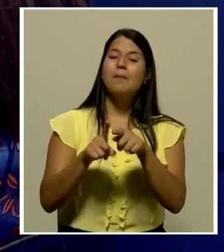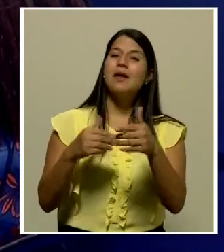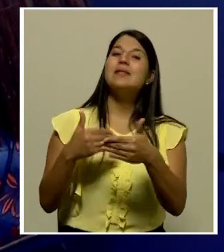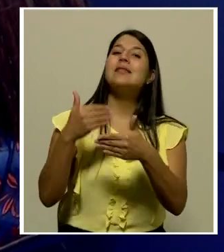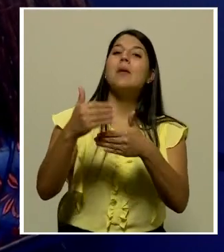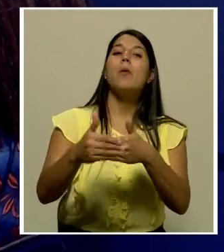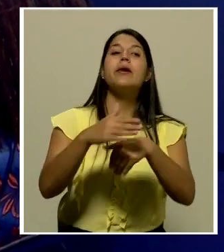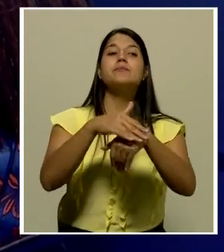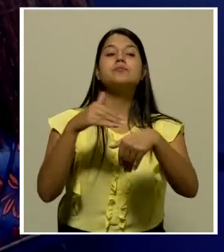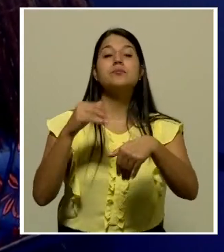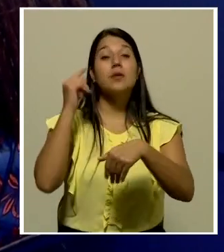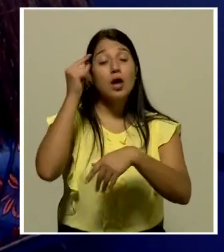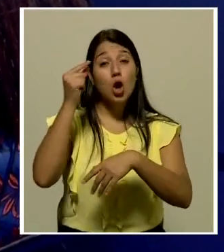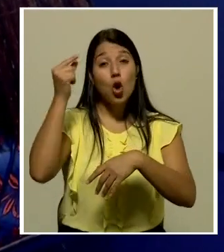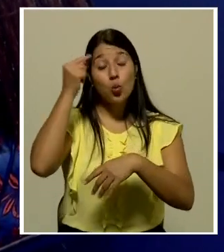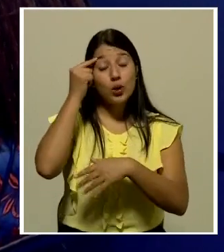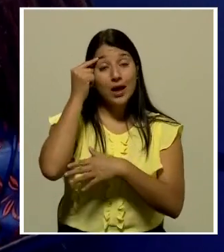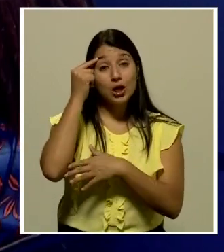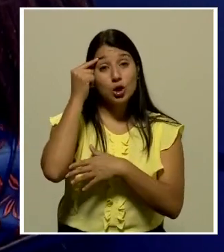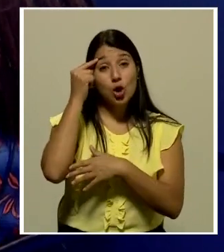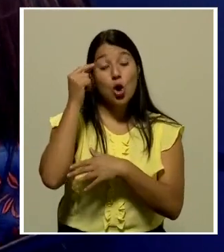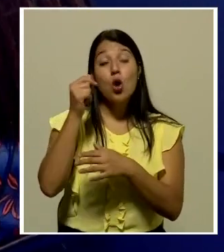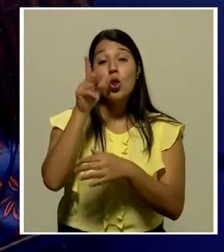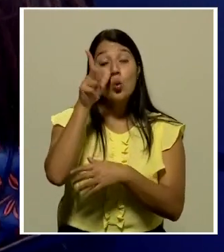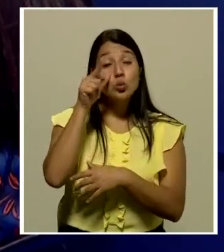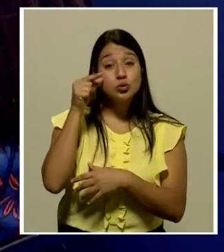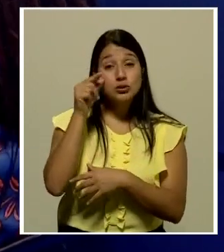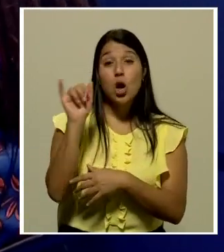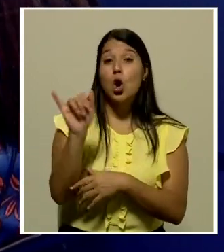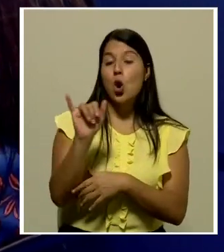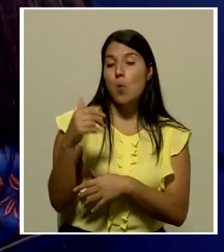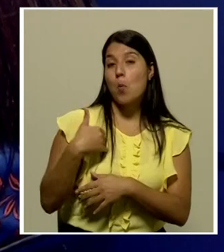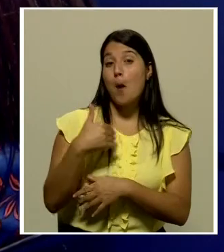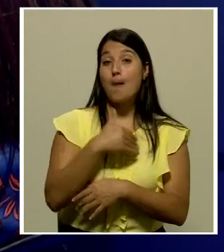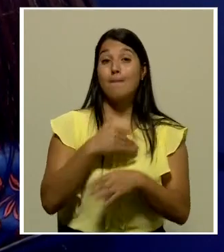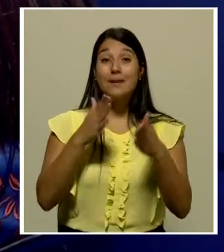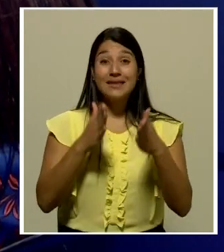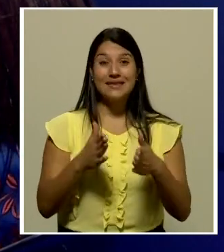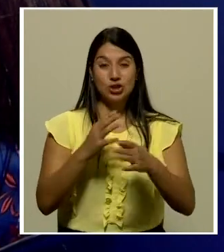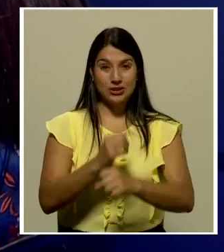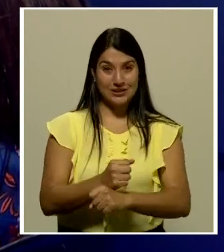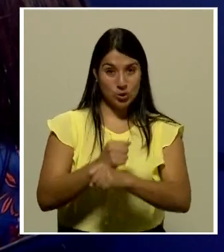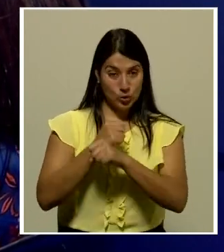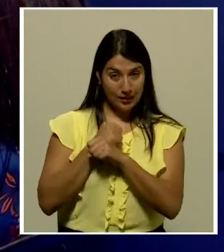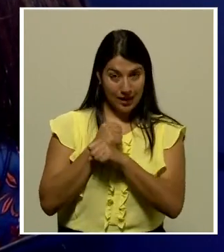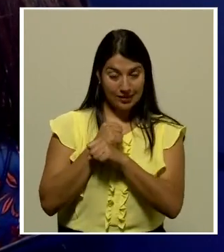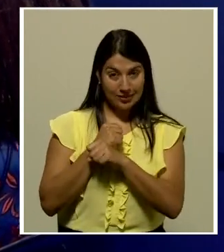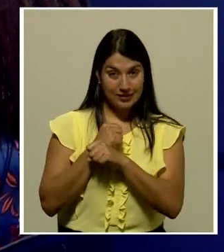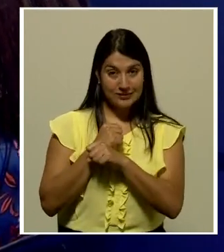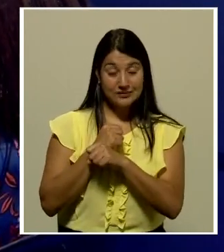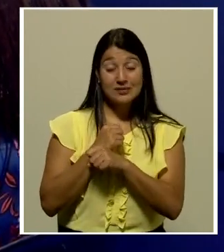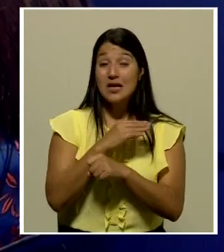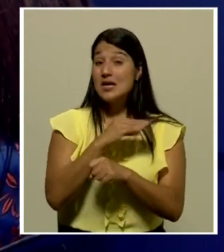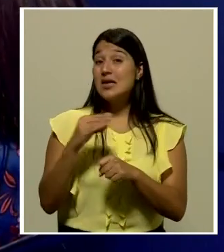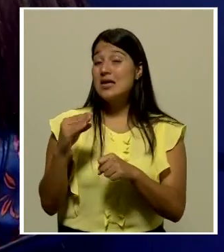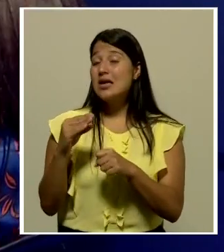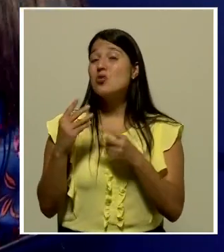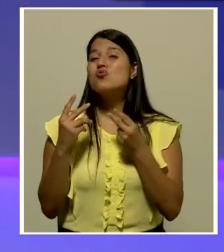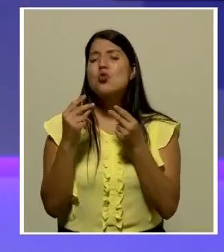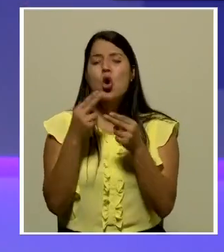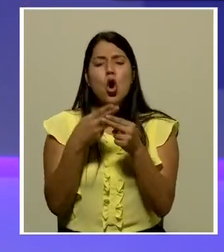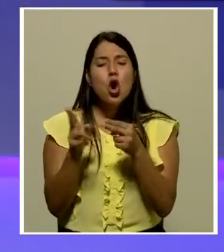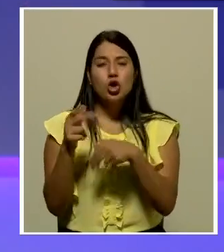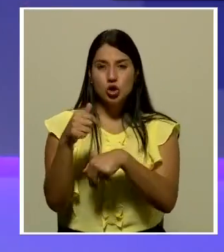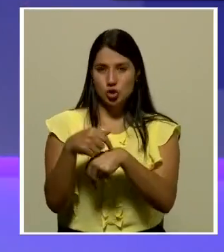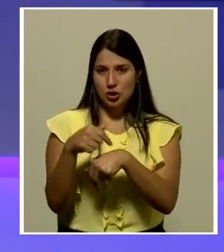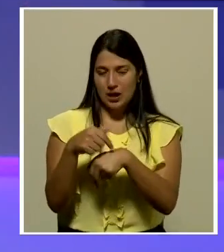el gobierno de Luis Guillermo Solís como ministro de Seguridad. Muy rápidamente, en